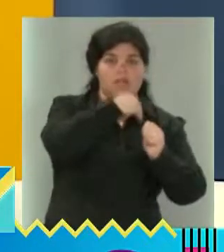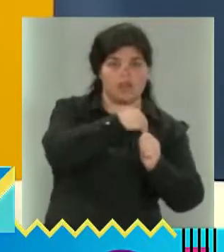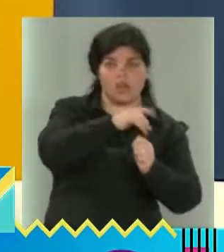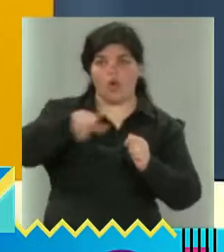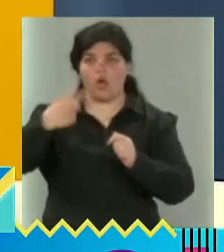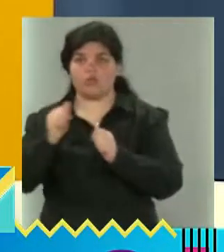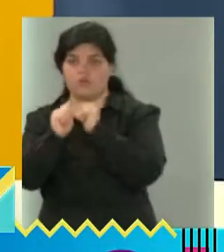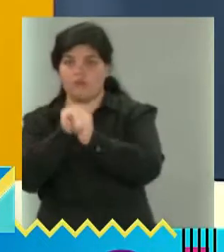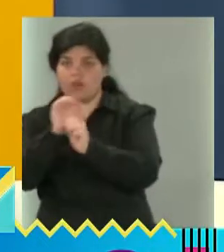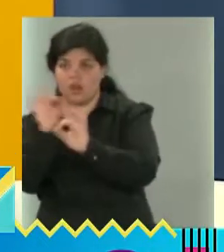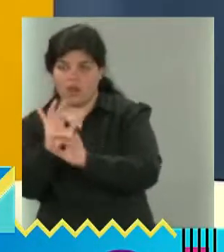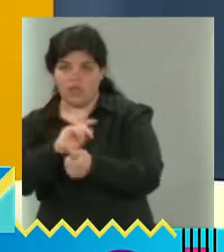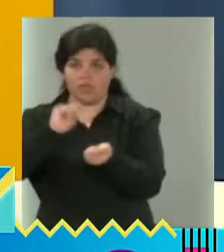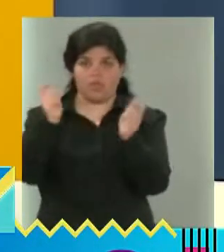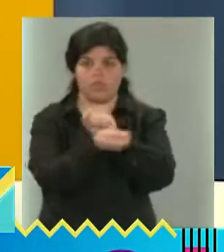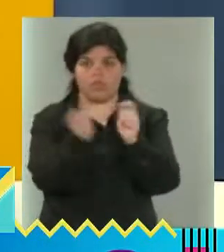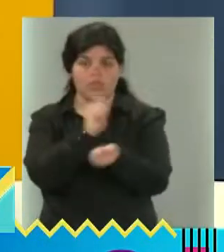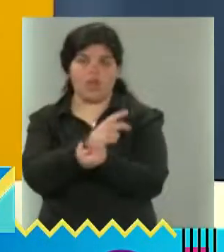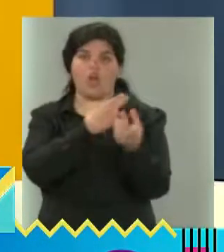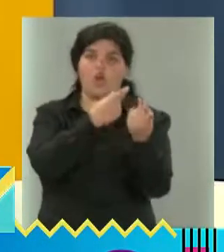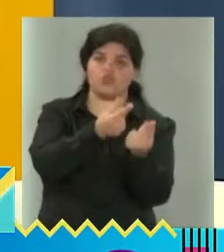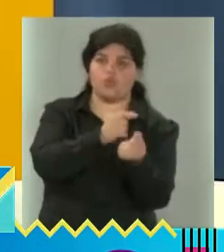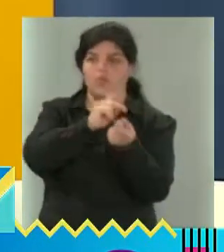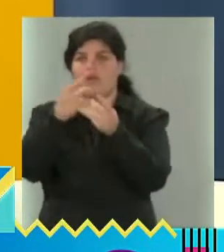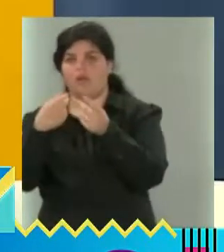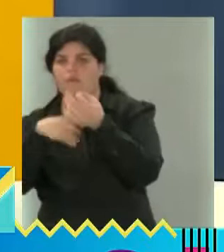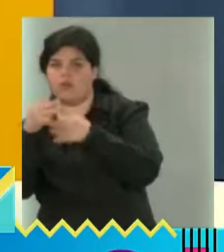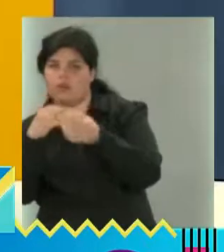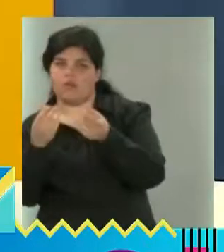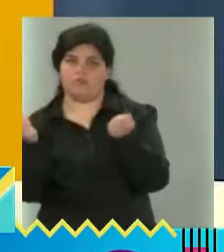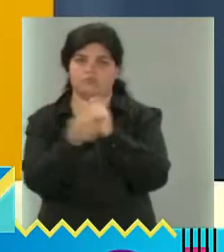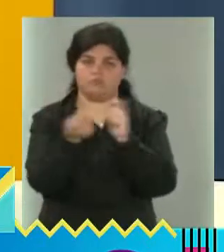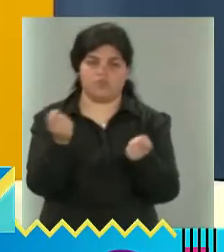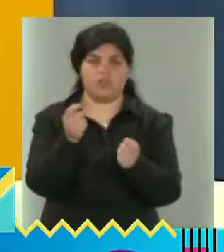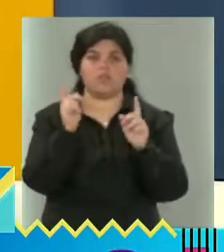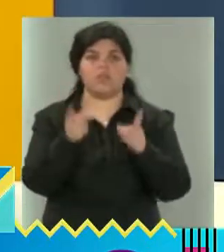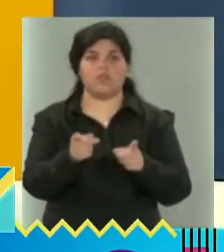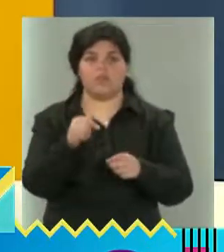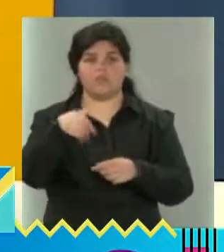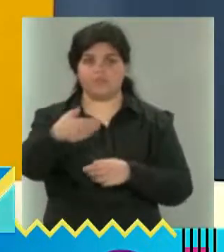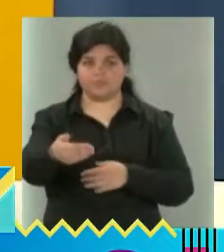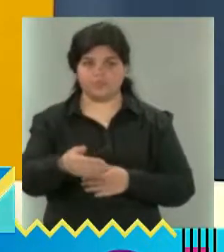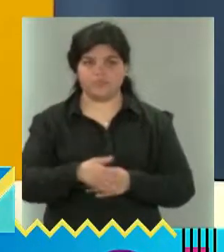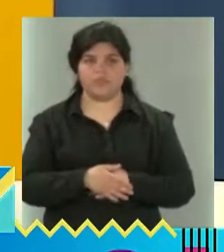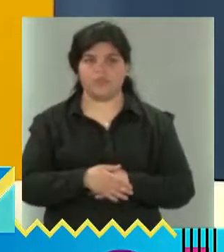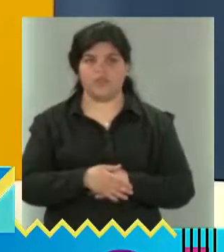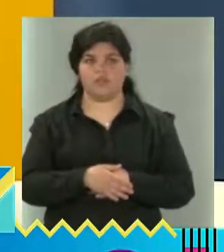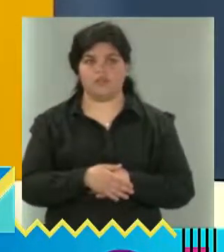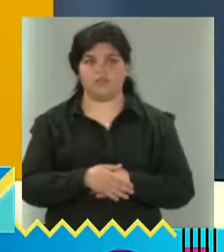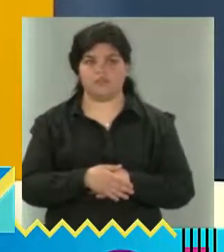vitivinícolas crecen y tenemos el fenómeno hoy día que Estados Unidos es el primer consumidor mundial de vinos, claro, frente